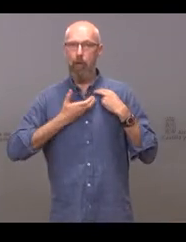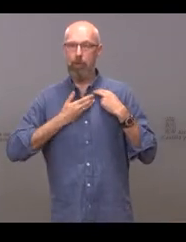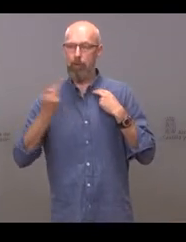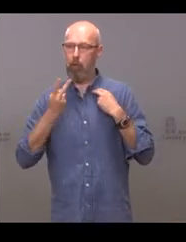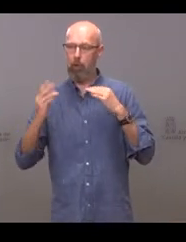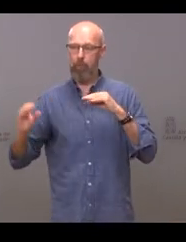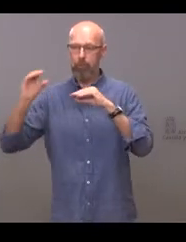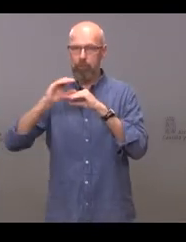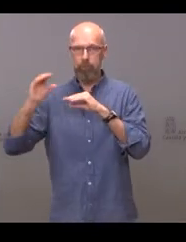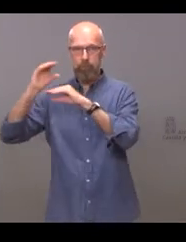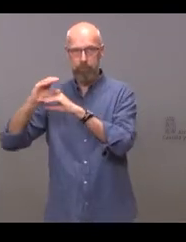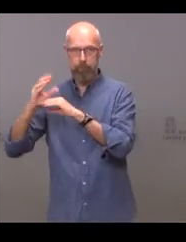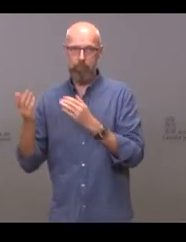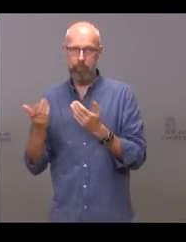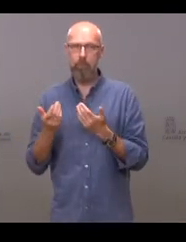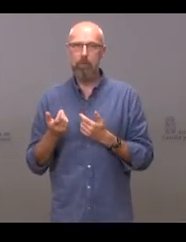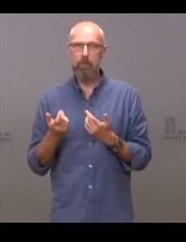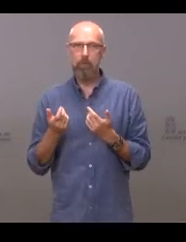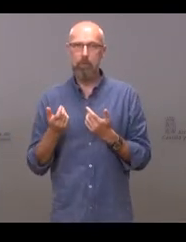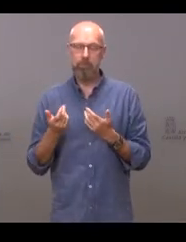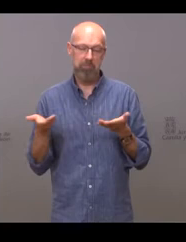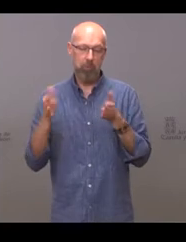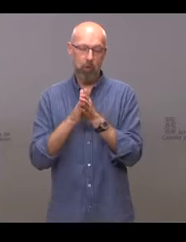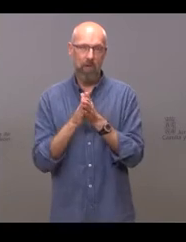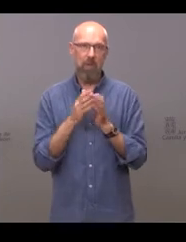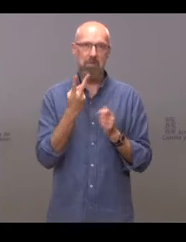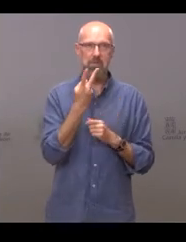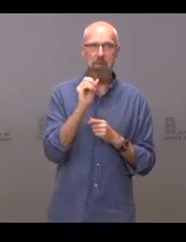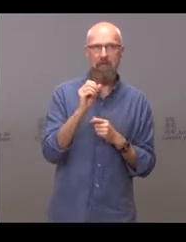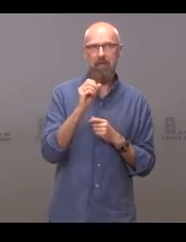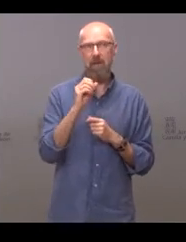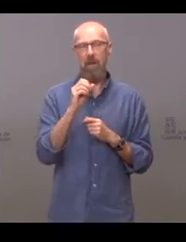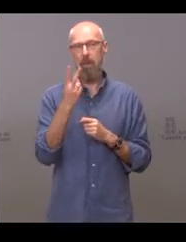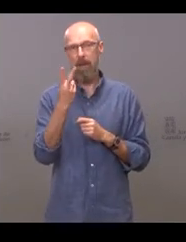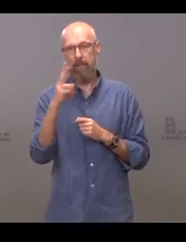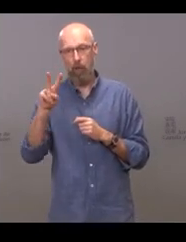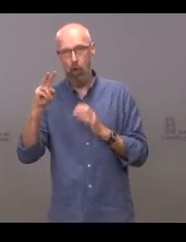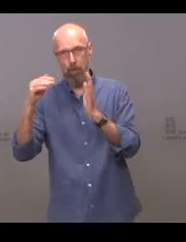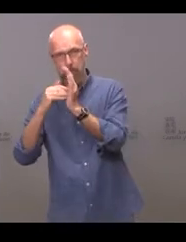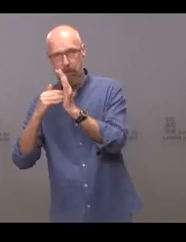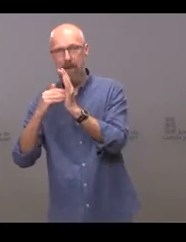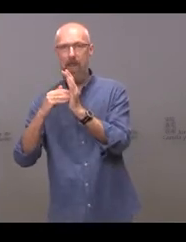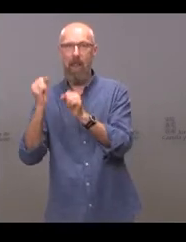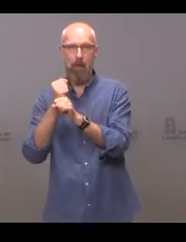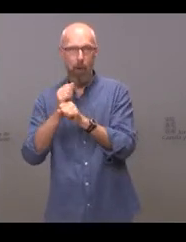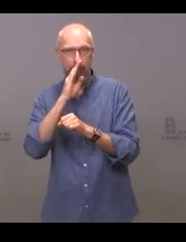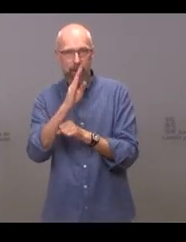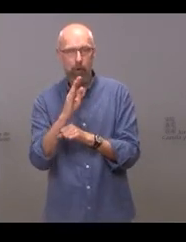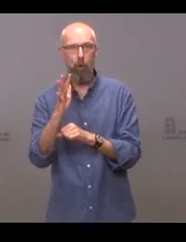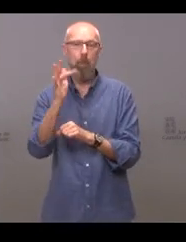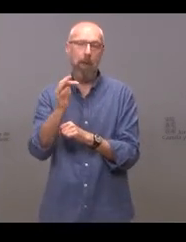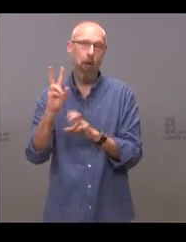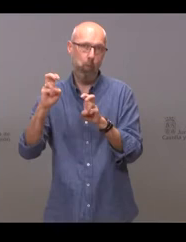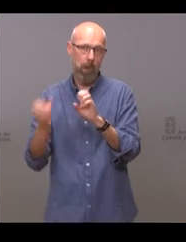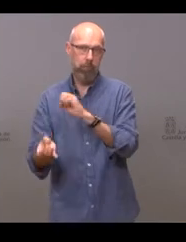del diálogo social por lo tanto estos 20 22.000 empleos directos otros inducidos que se generan son